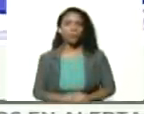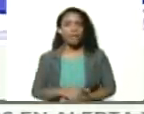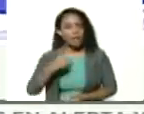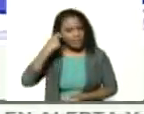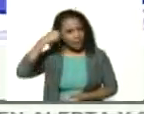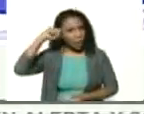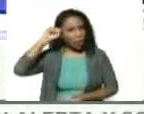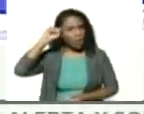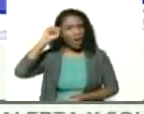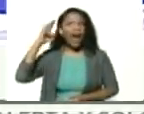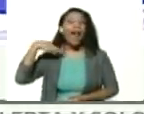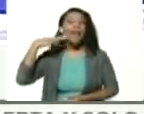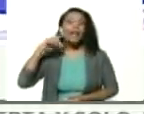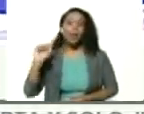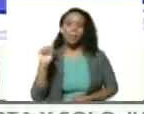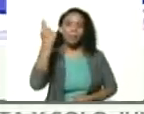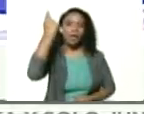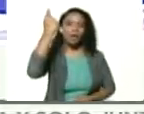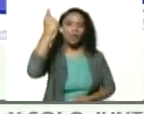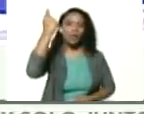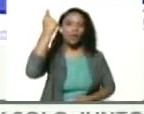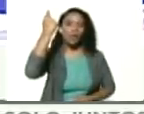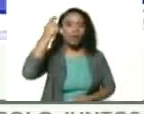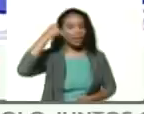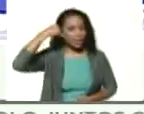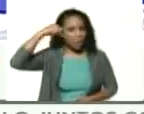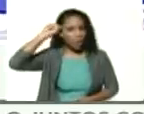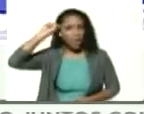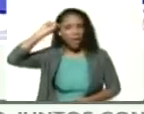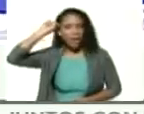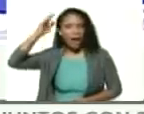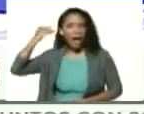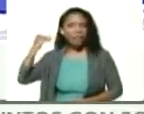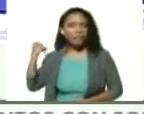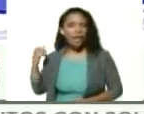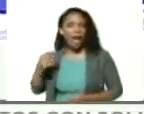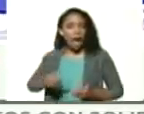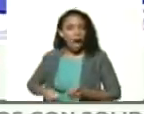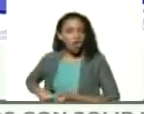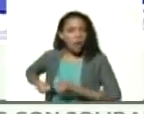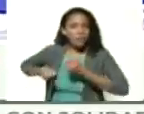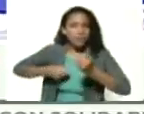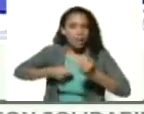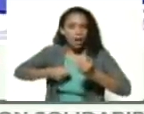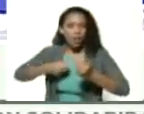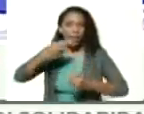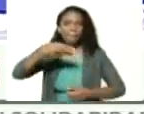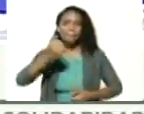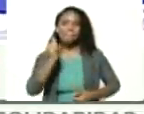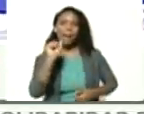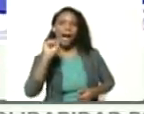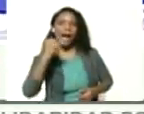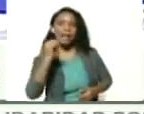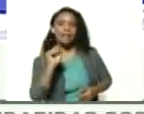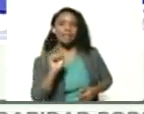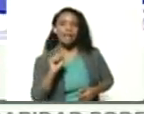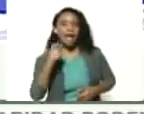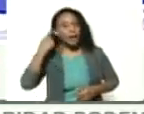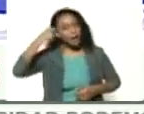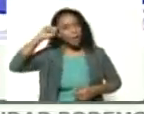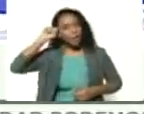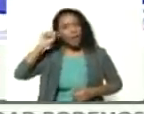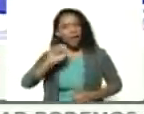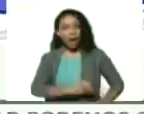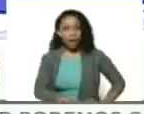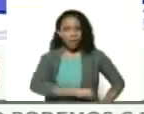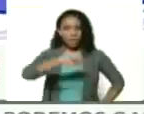Recordar al negro primero, recordar a los lanceros de Páez, recordar a nuestro libertador